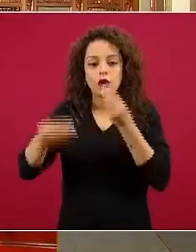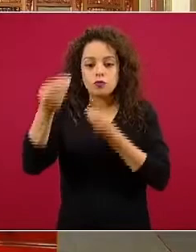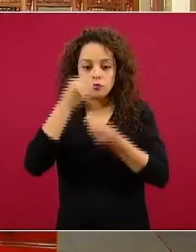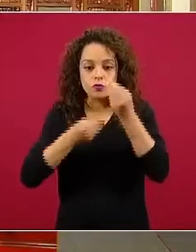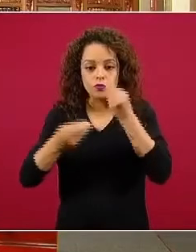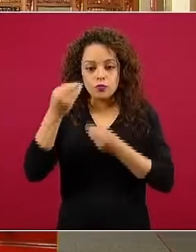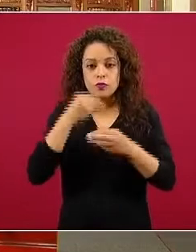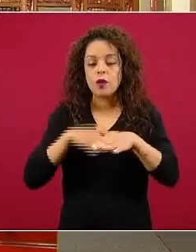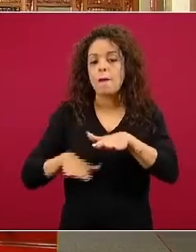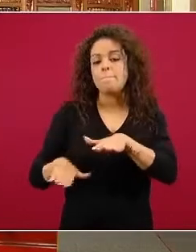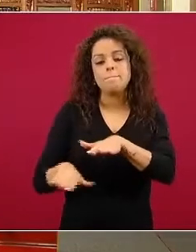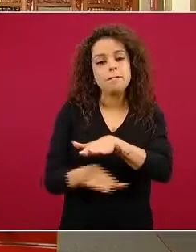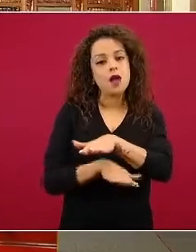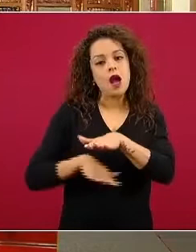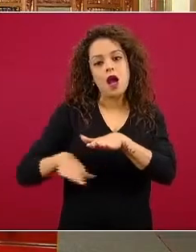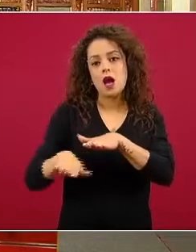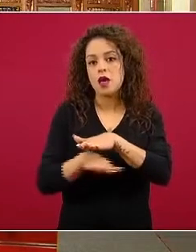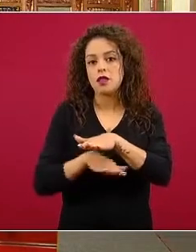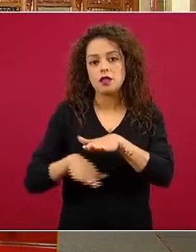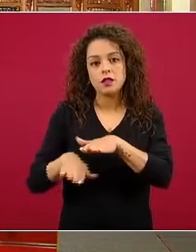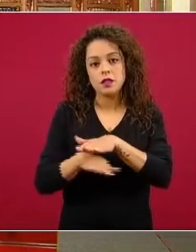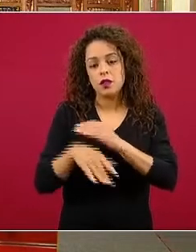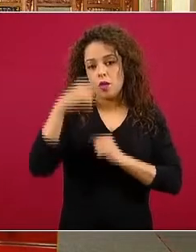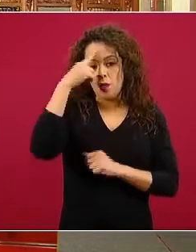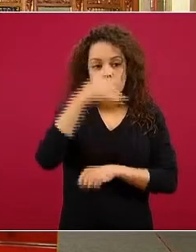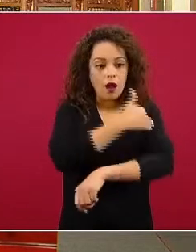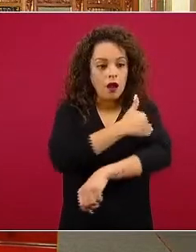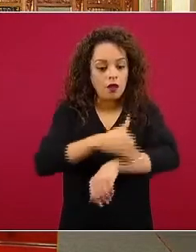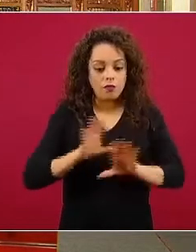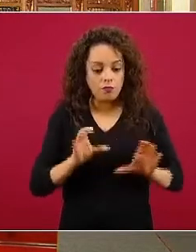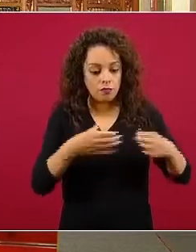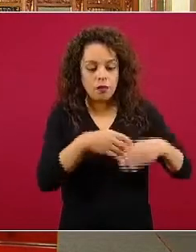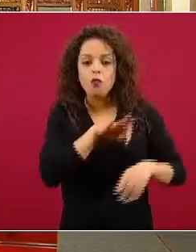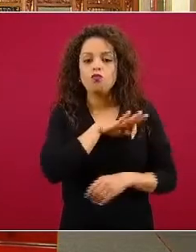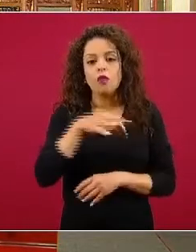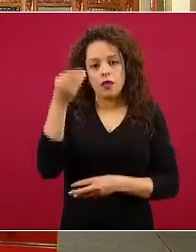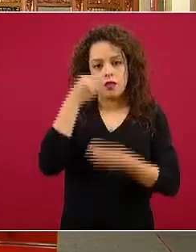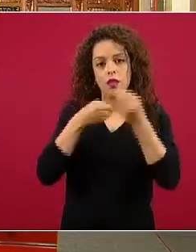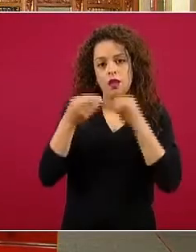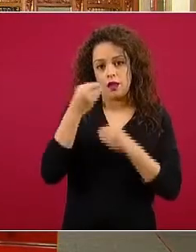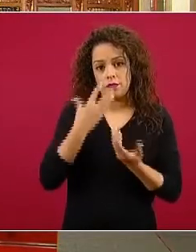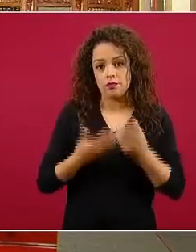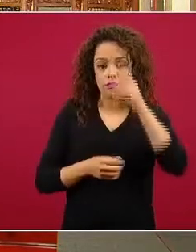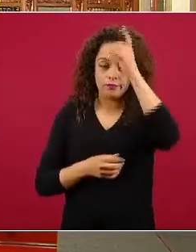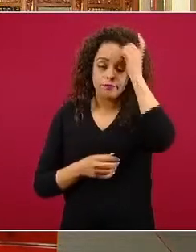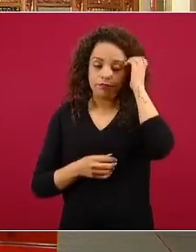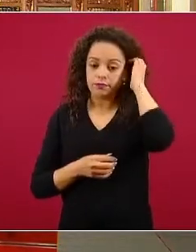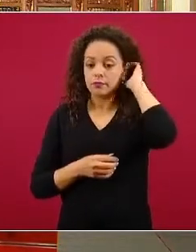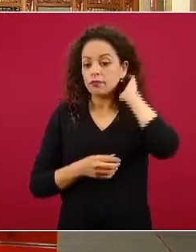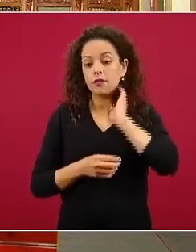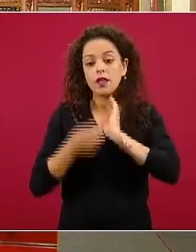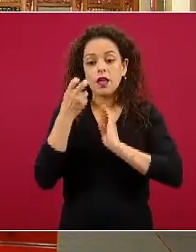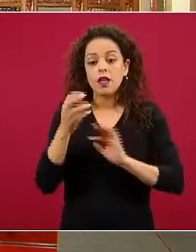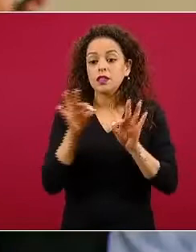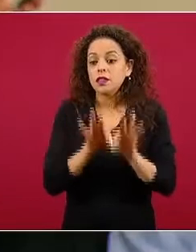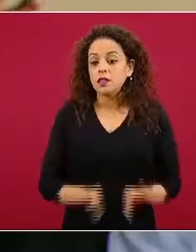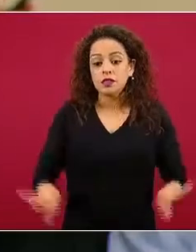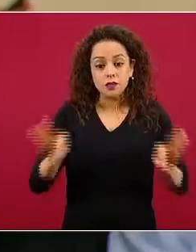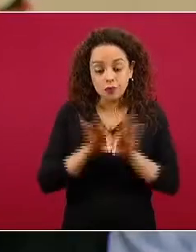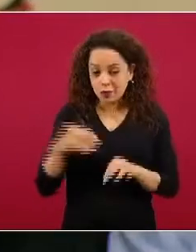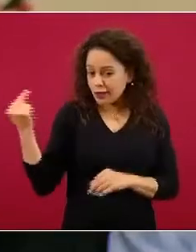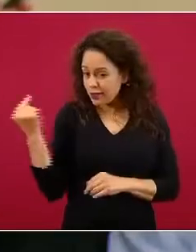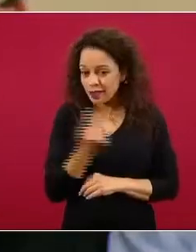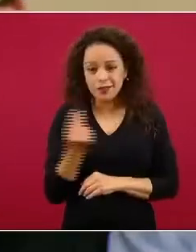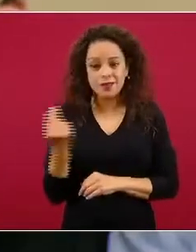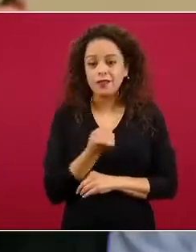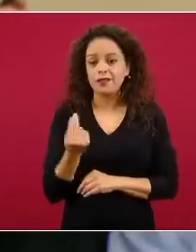de insumos básicos, del sustento de las familias. Entonces, nunca perdamos de vista este balance necesario.